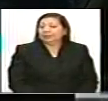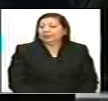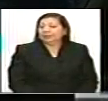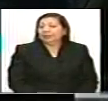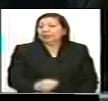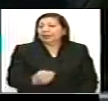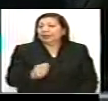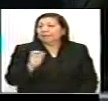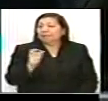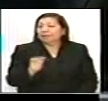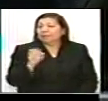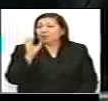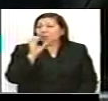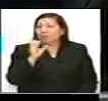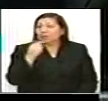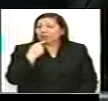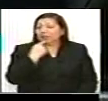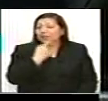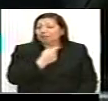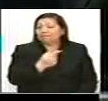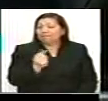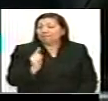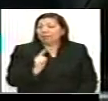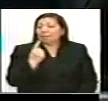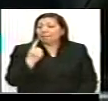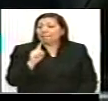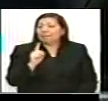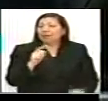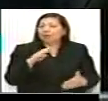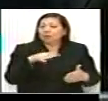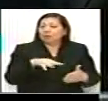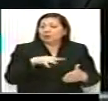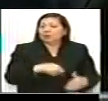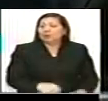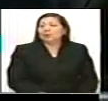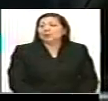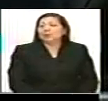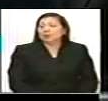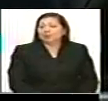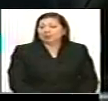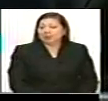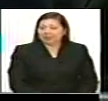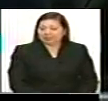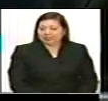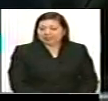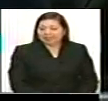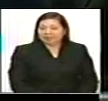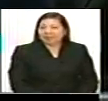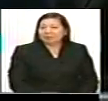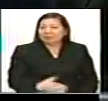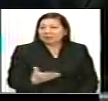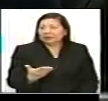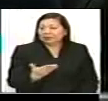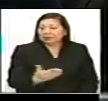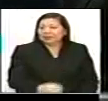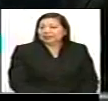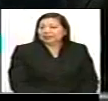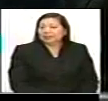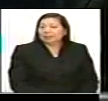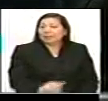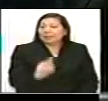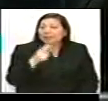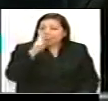Hay gente que busca esa información, por ejemplo, para los estudios, los CIAs, por ejemplo, para